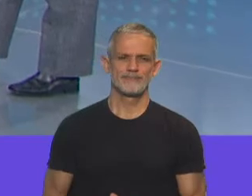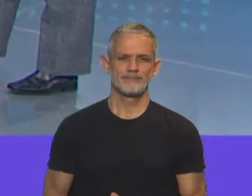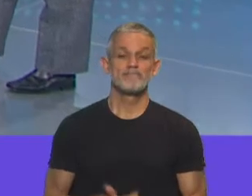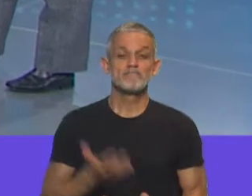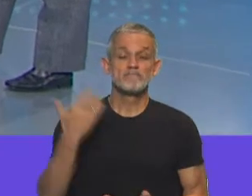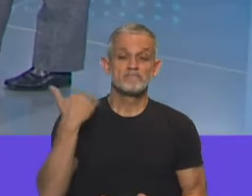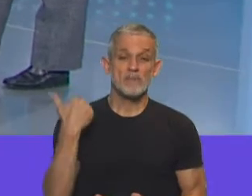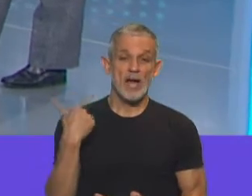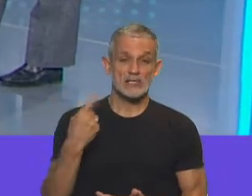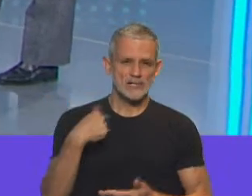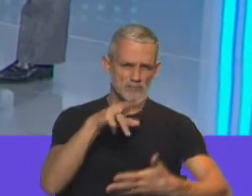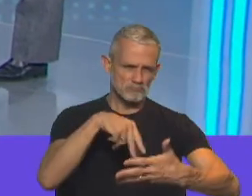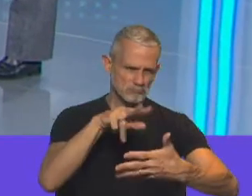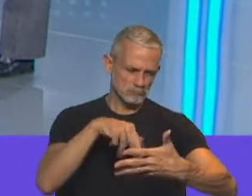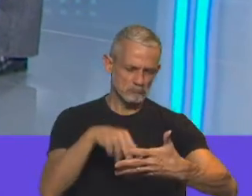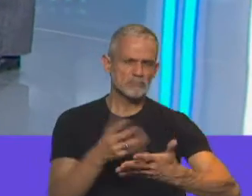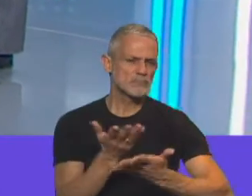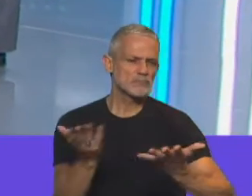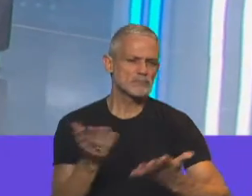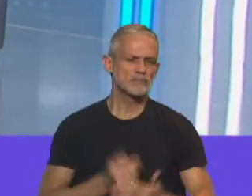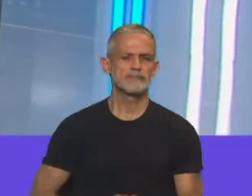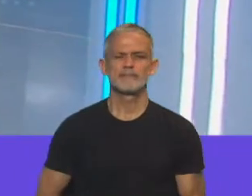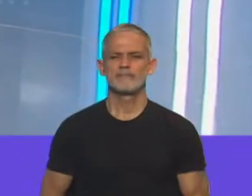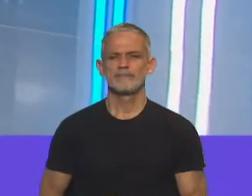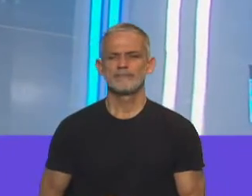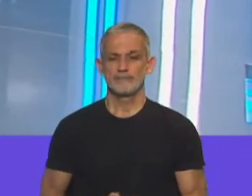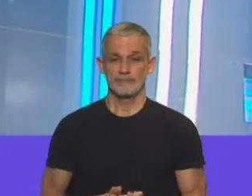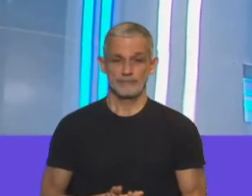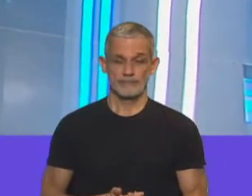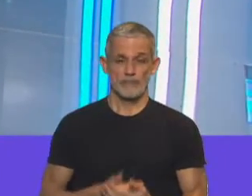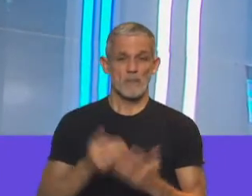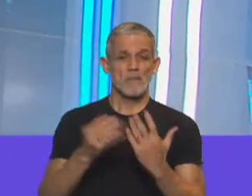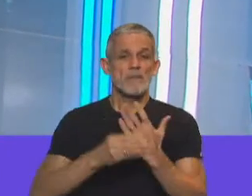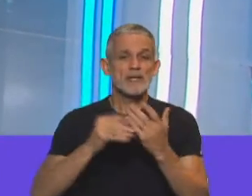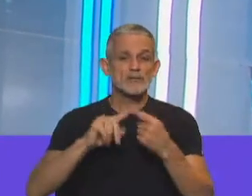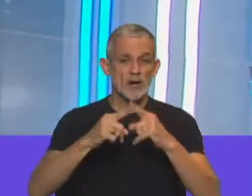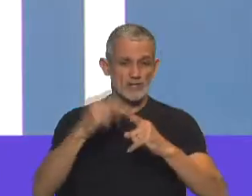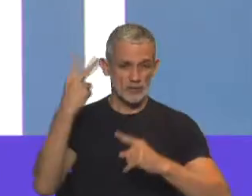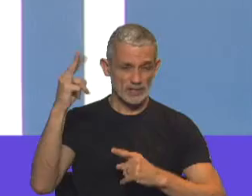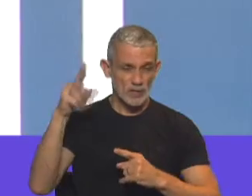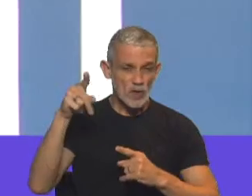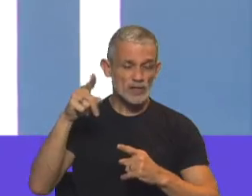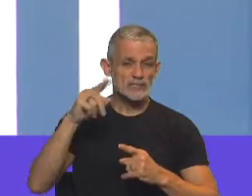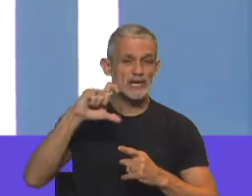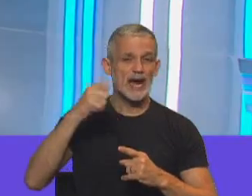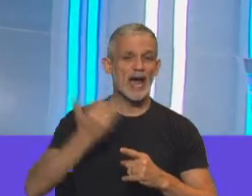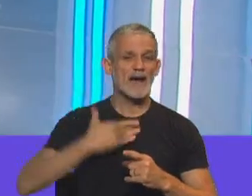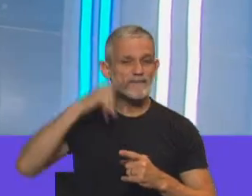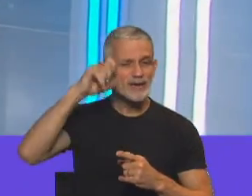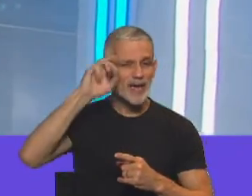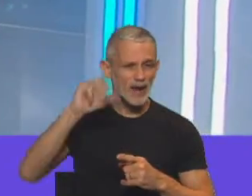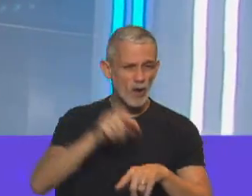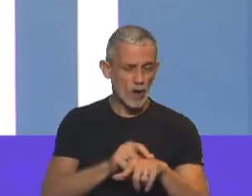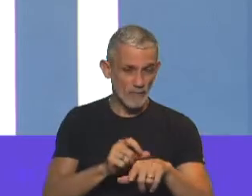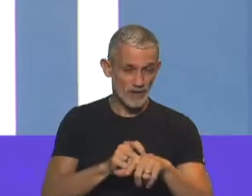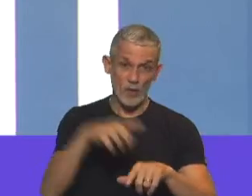ayer leía que nuestro canciller hoy santiago cafiero reunión del g20